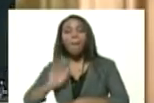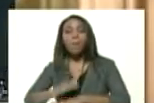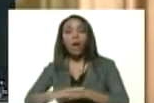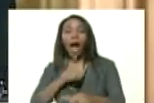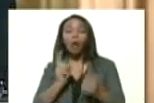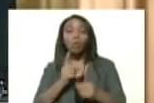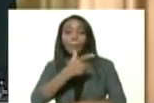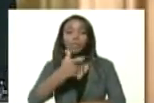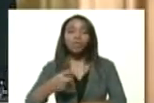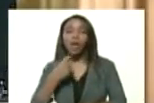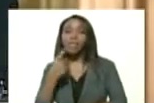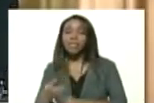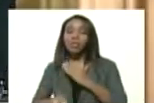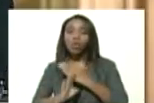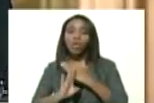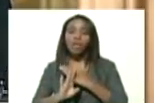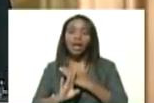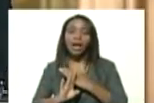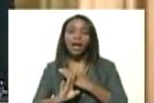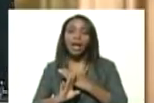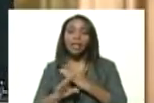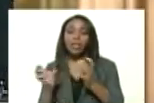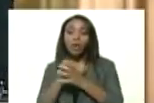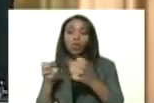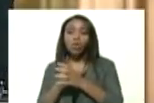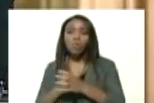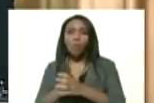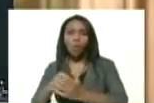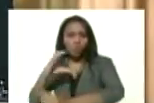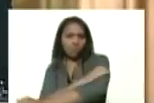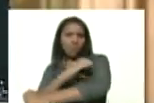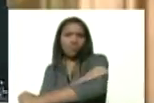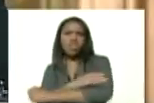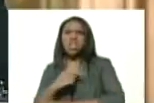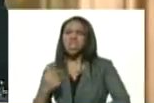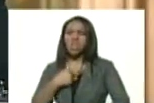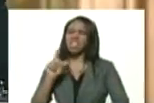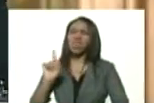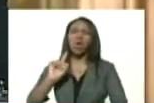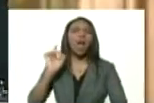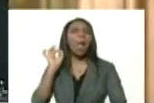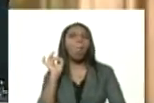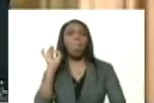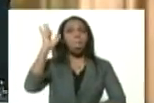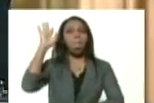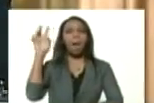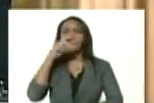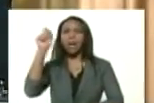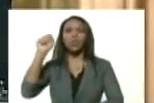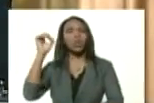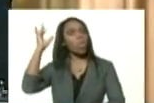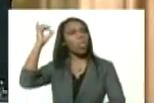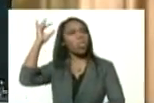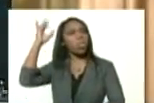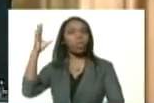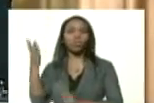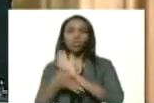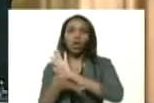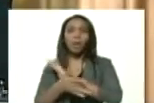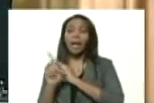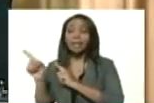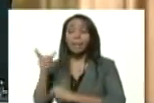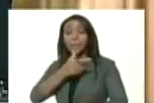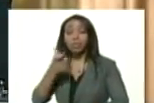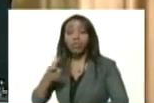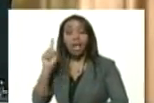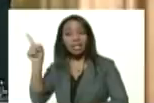todavía desde sectores extremistas de la derecha dicen oh esto es un invento de maduro una gente